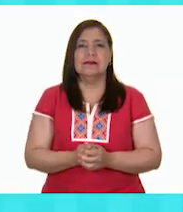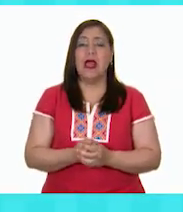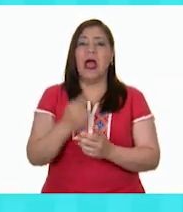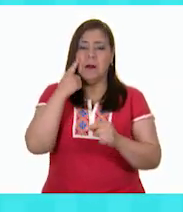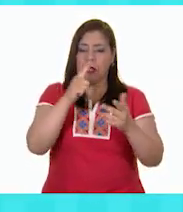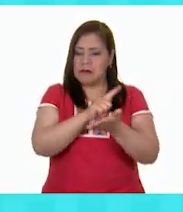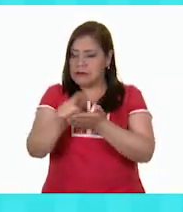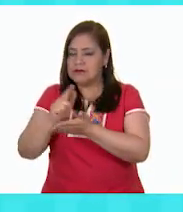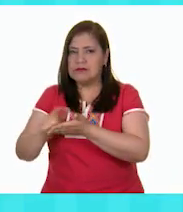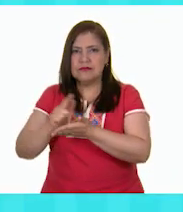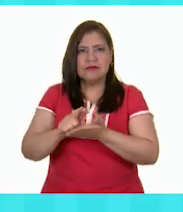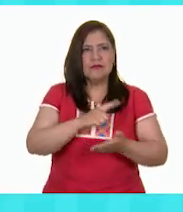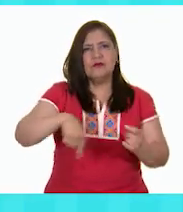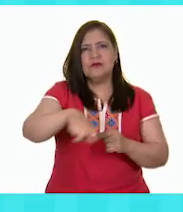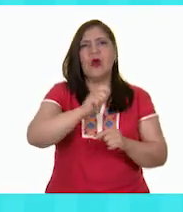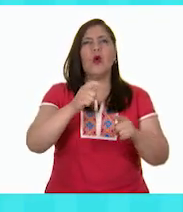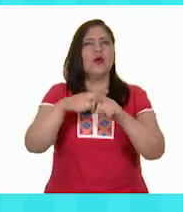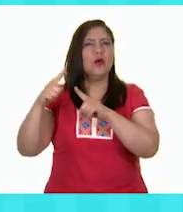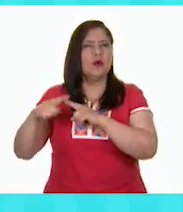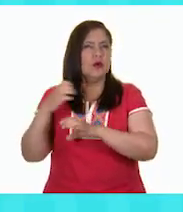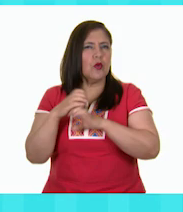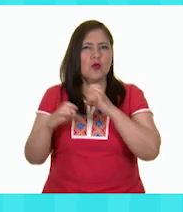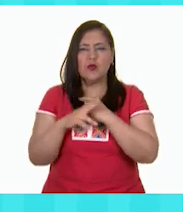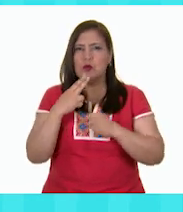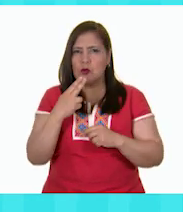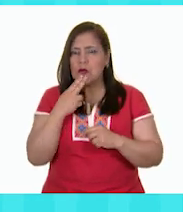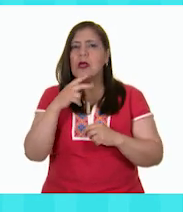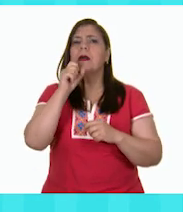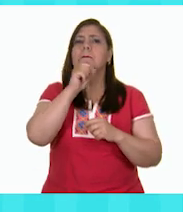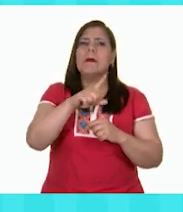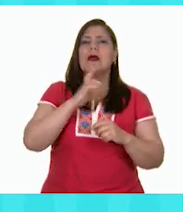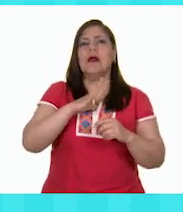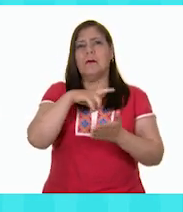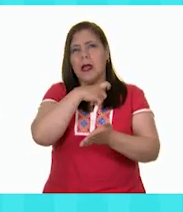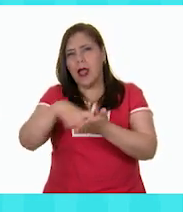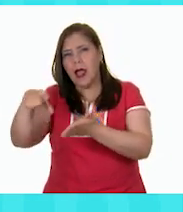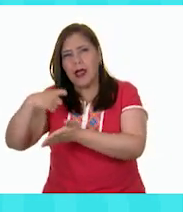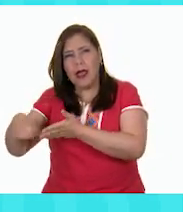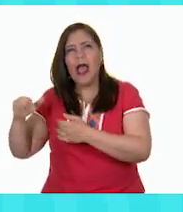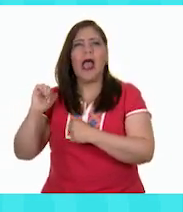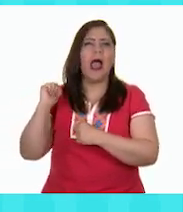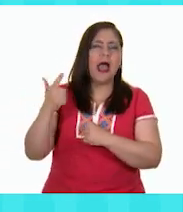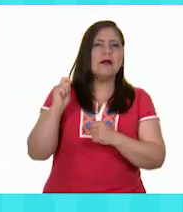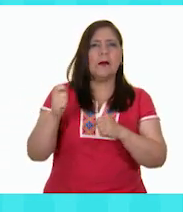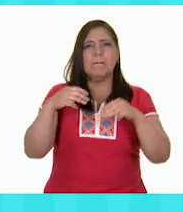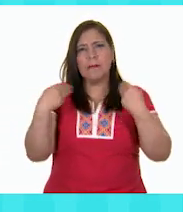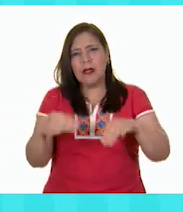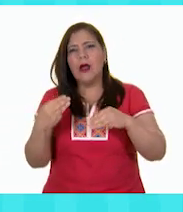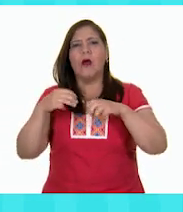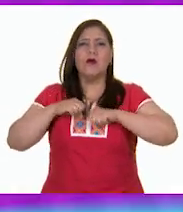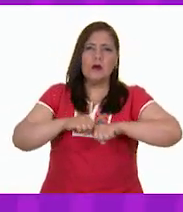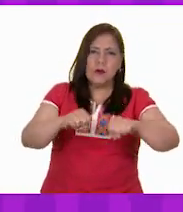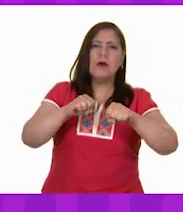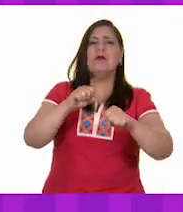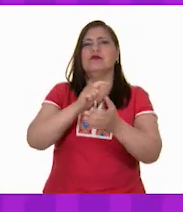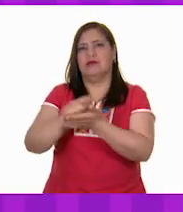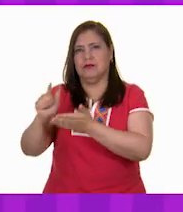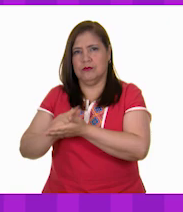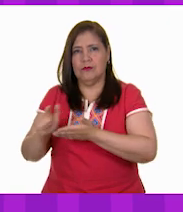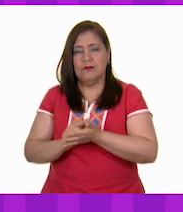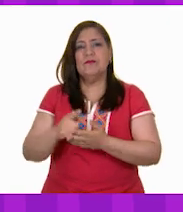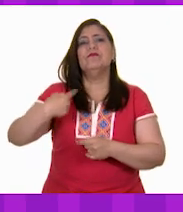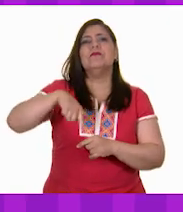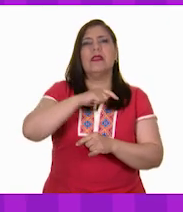Desinfecta las superficies de los objetos que más utilizas. También las cosas que compres en la tienda o en el supermercado.